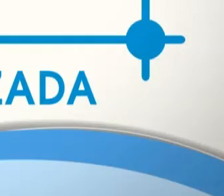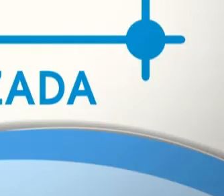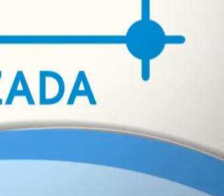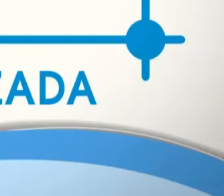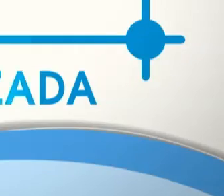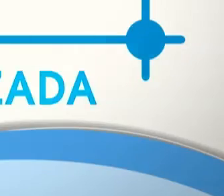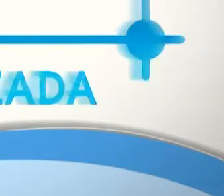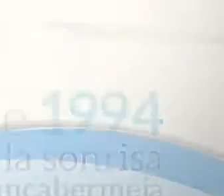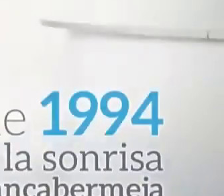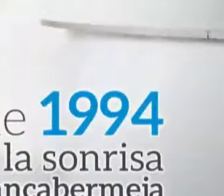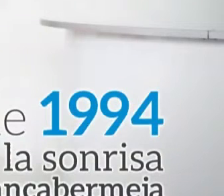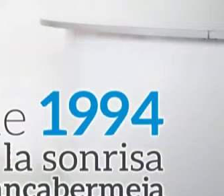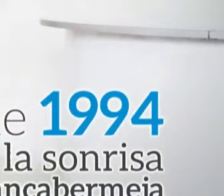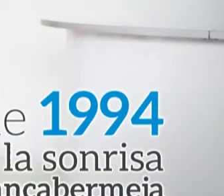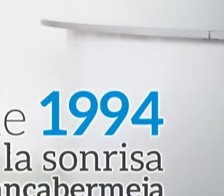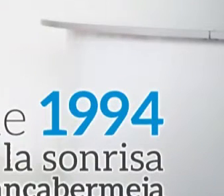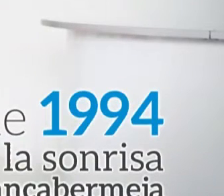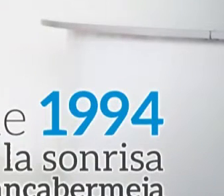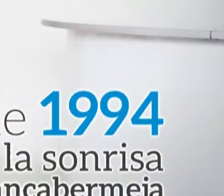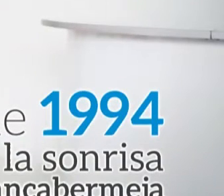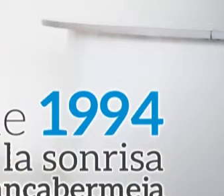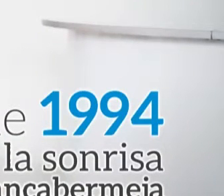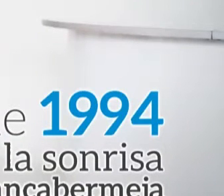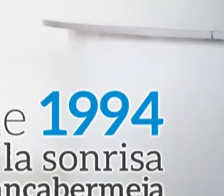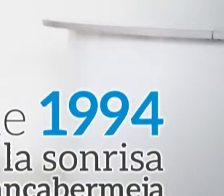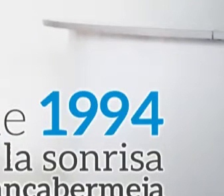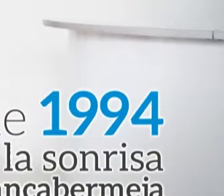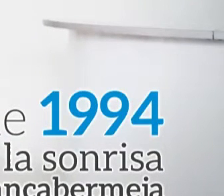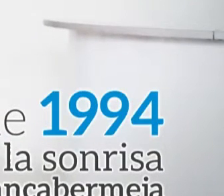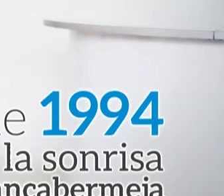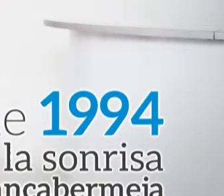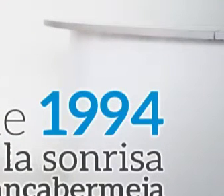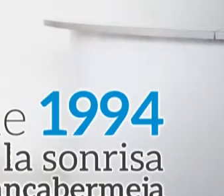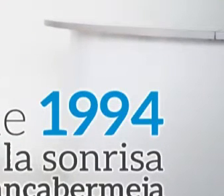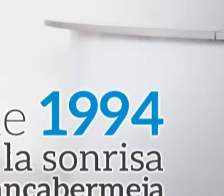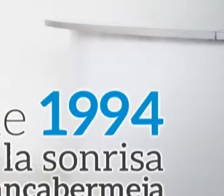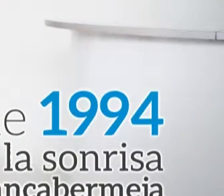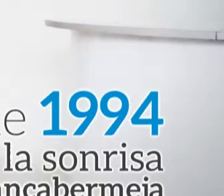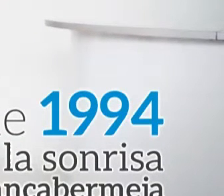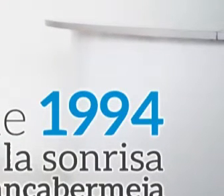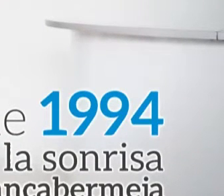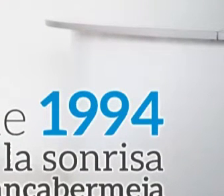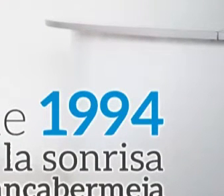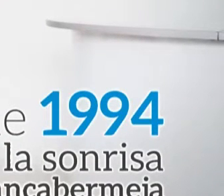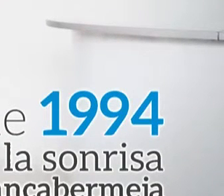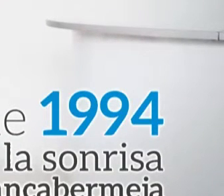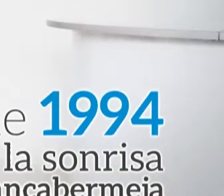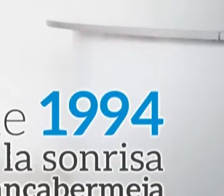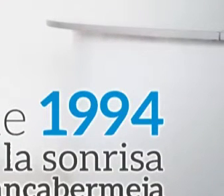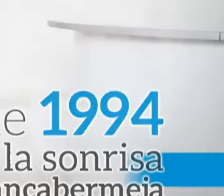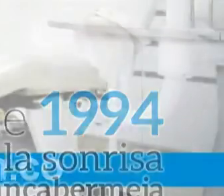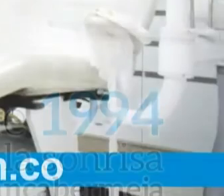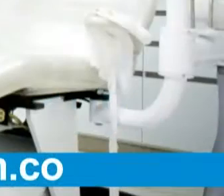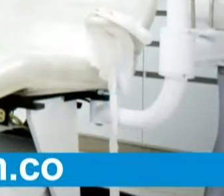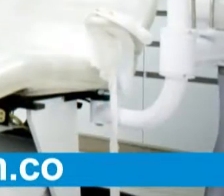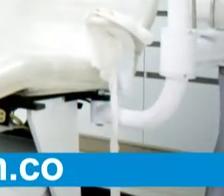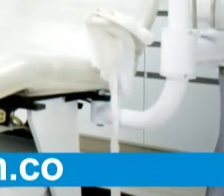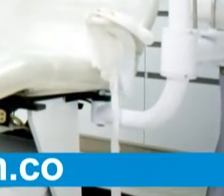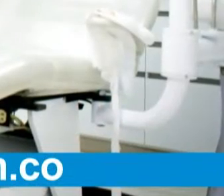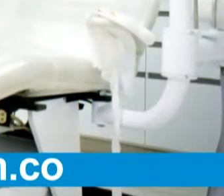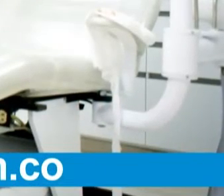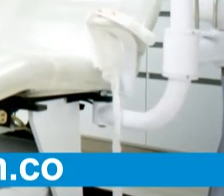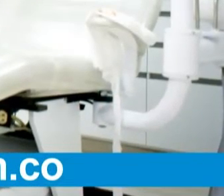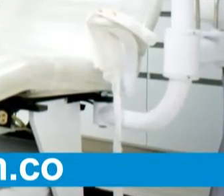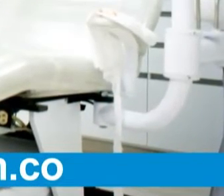Crom, odontología especializada. Desde 1994 somos la sonrisa de Barranca Bermeja. La